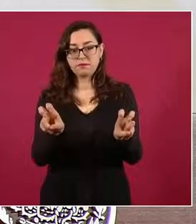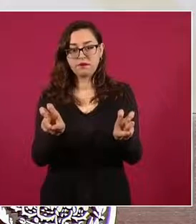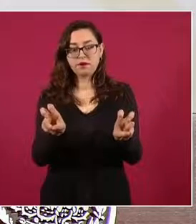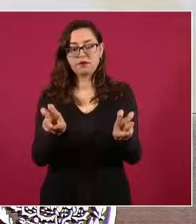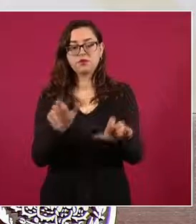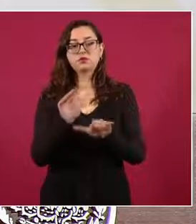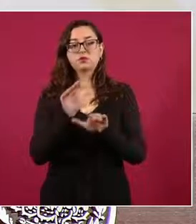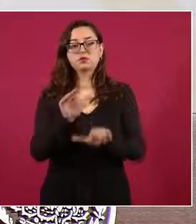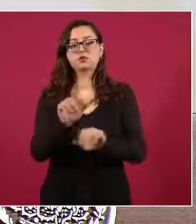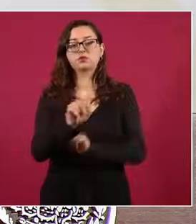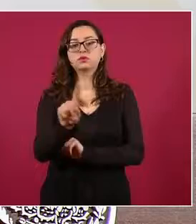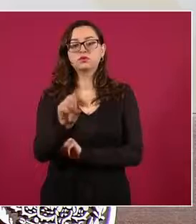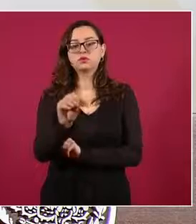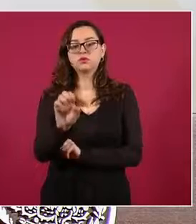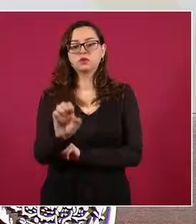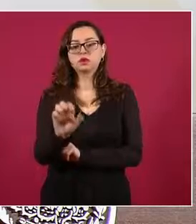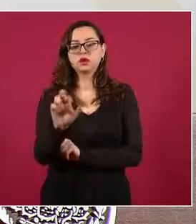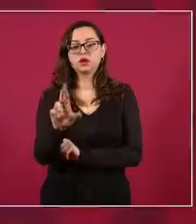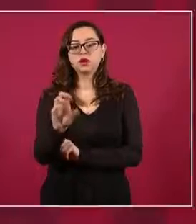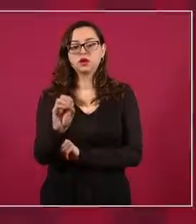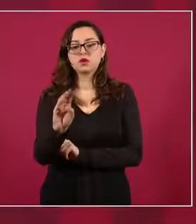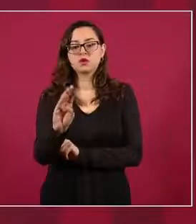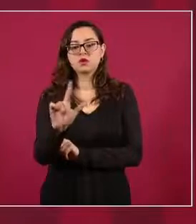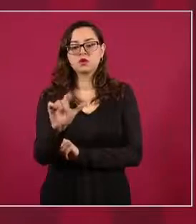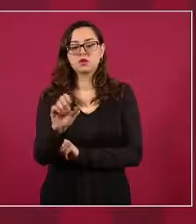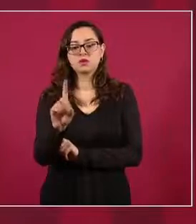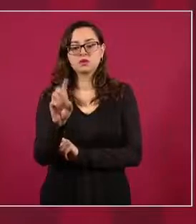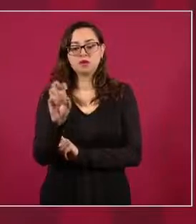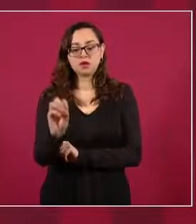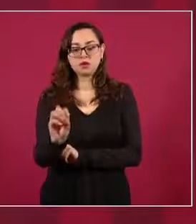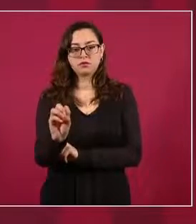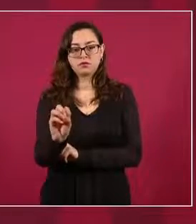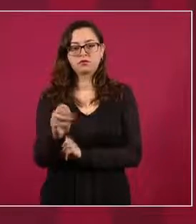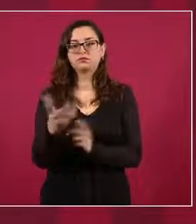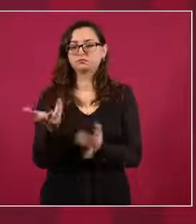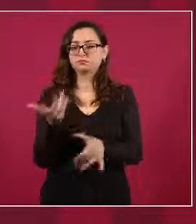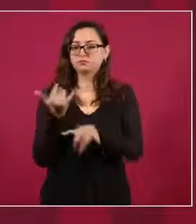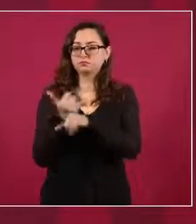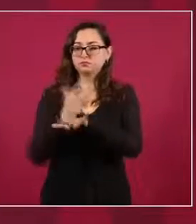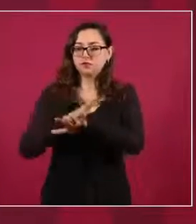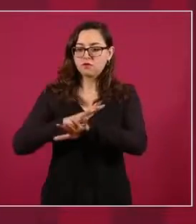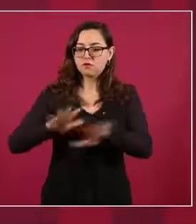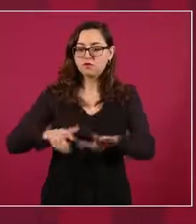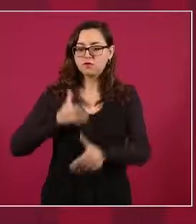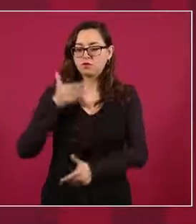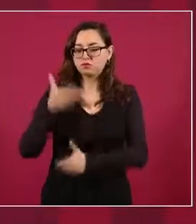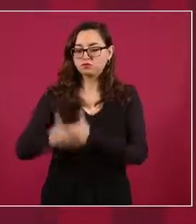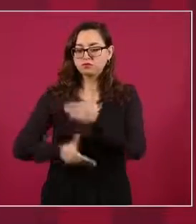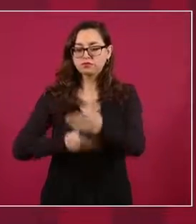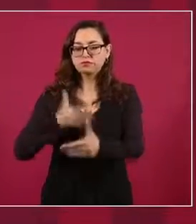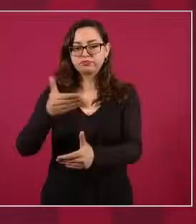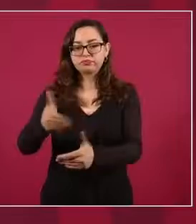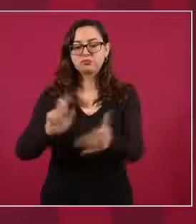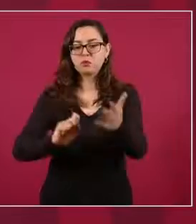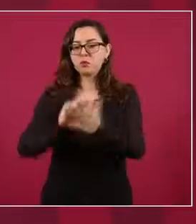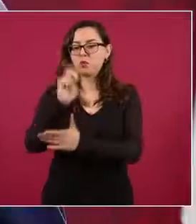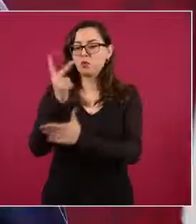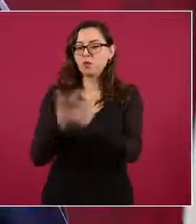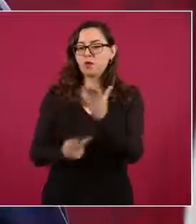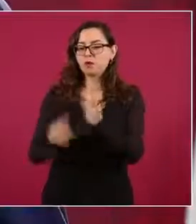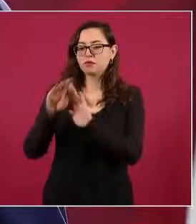va a informarnos de cómo vamos en el programa que es